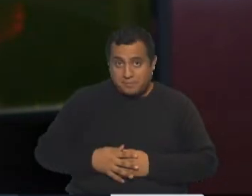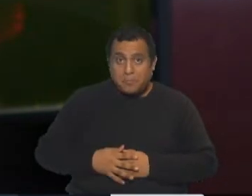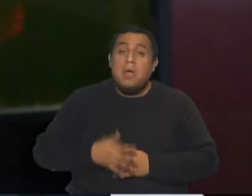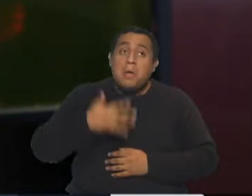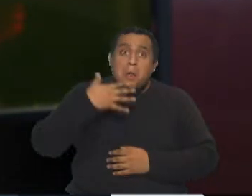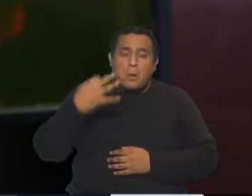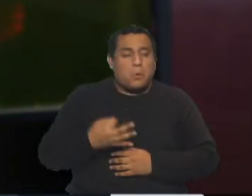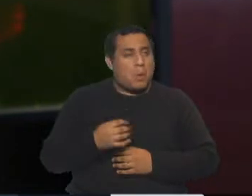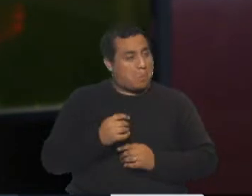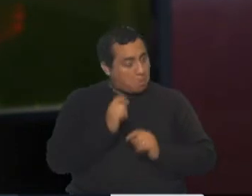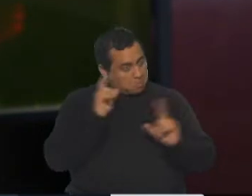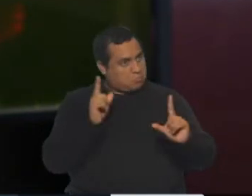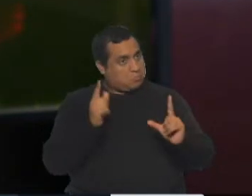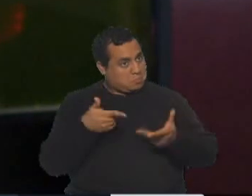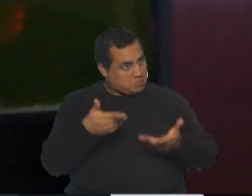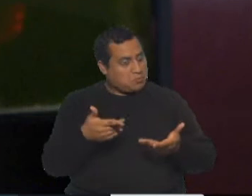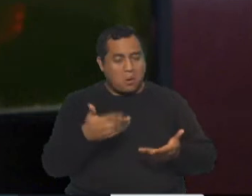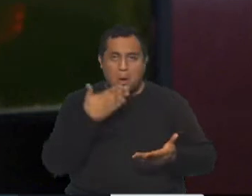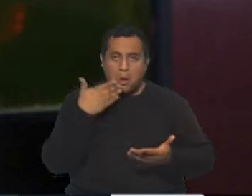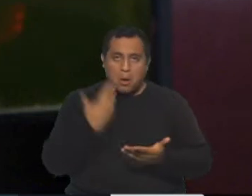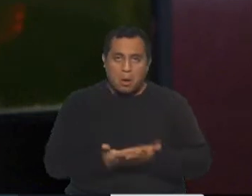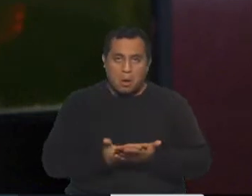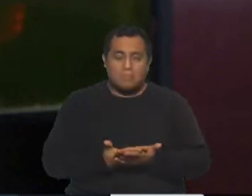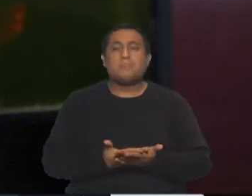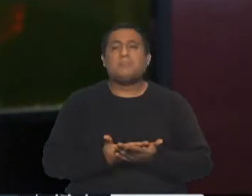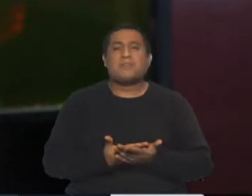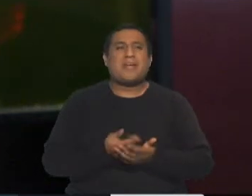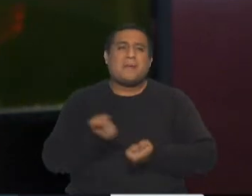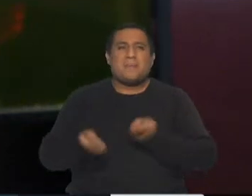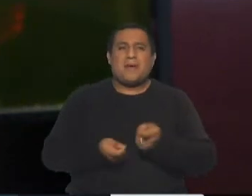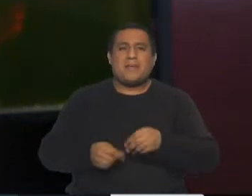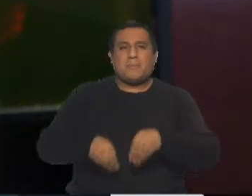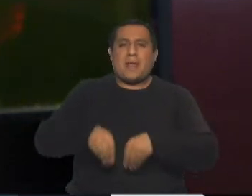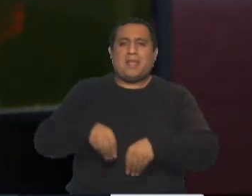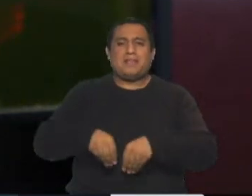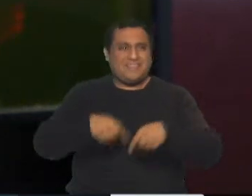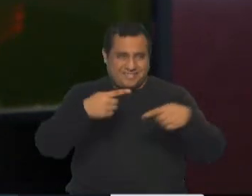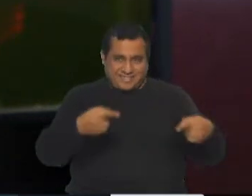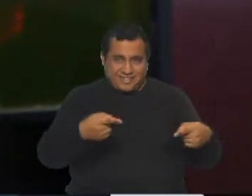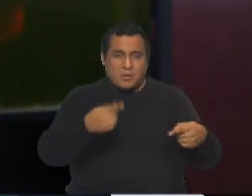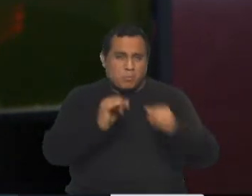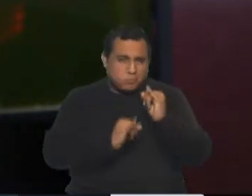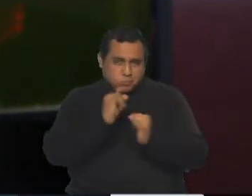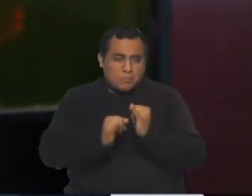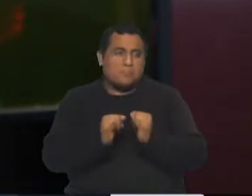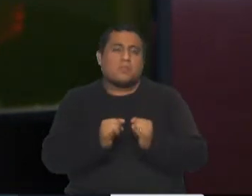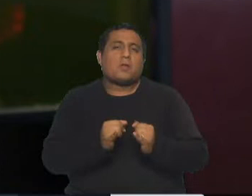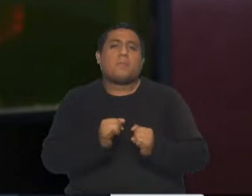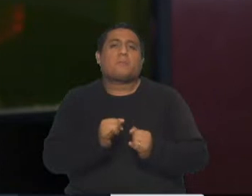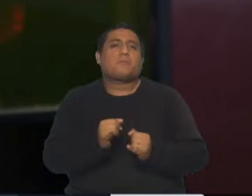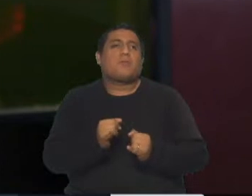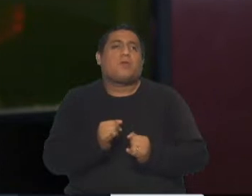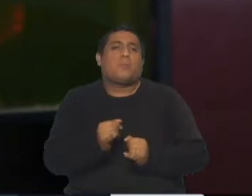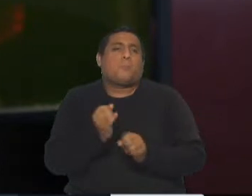que nos sorprendió que nos hayan invitado, porque al ser un ballet, digamos, como te había comentado, que es un ballet no